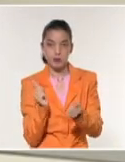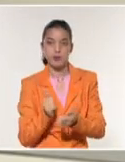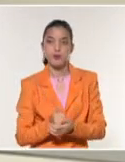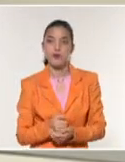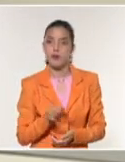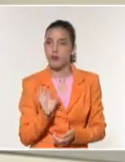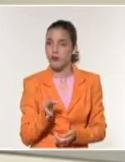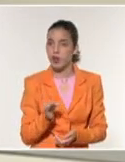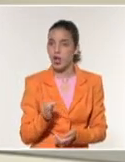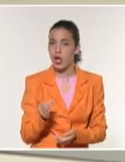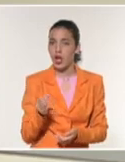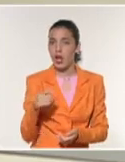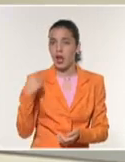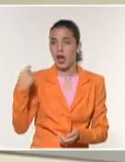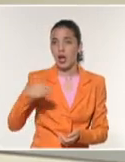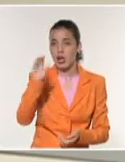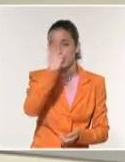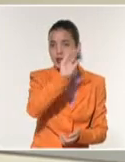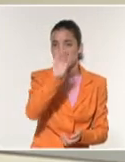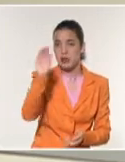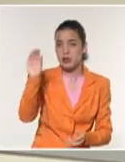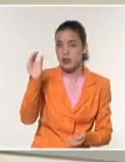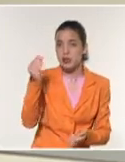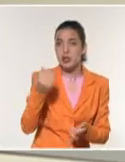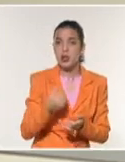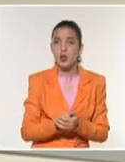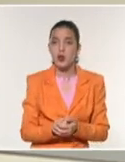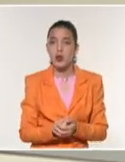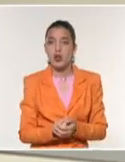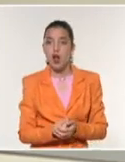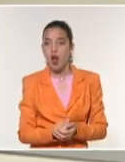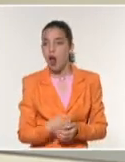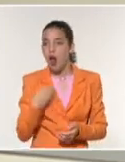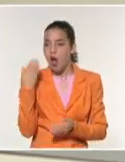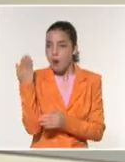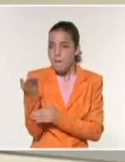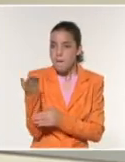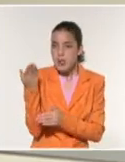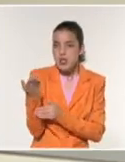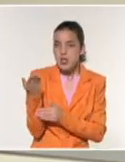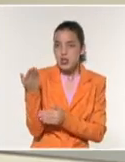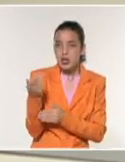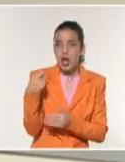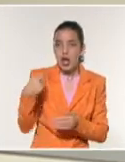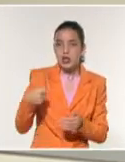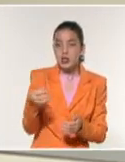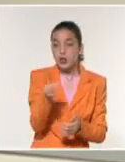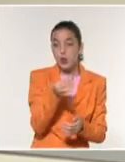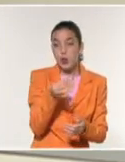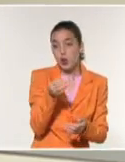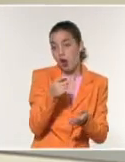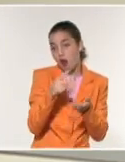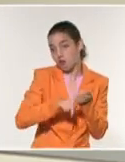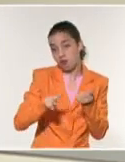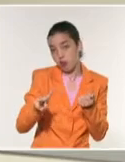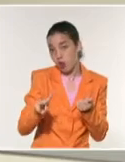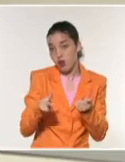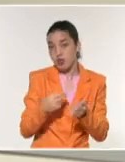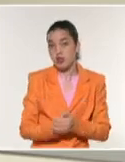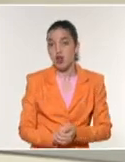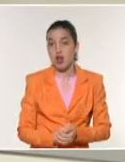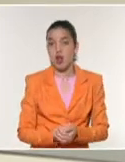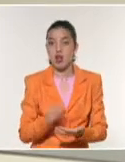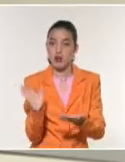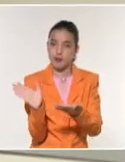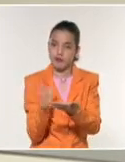lo que realiza es solicitarle al tribunal provincial con todos esos argumentos y su expediente de juez de